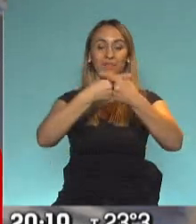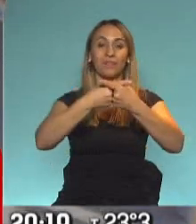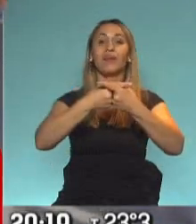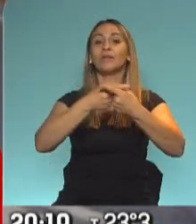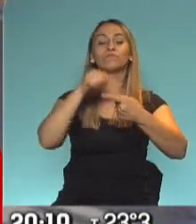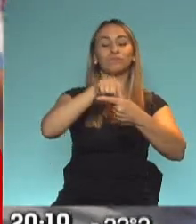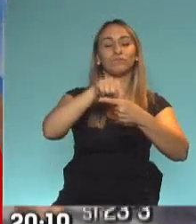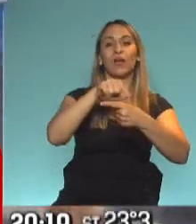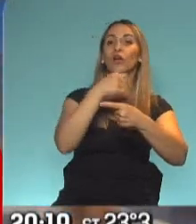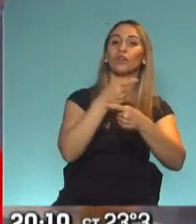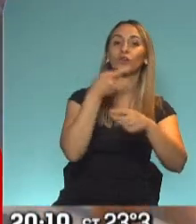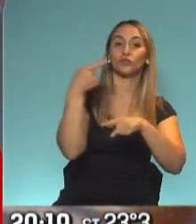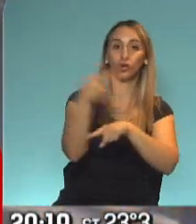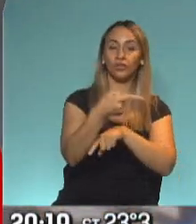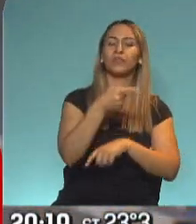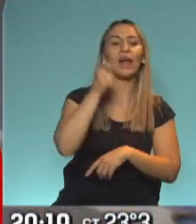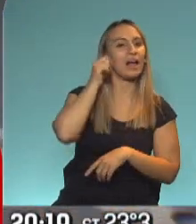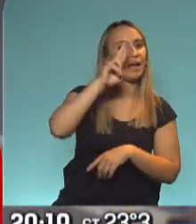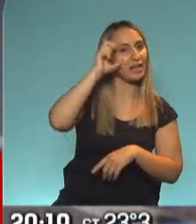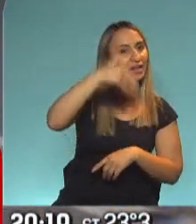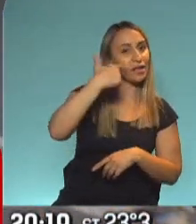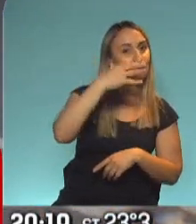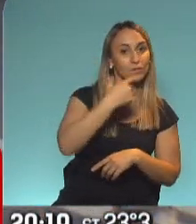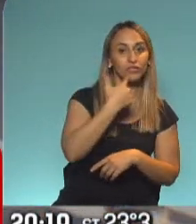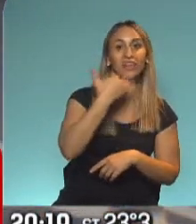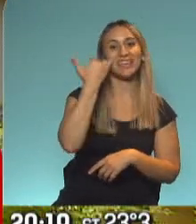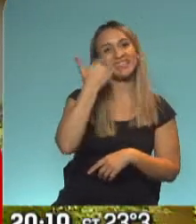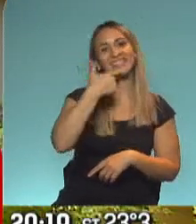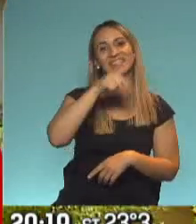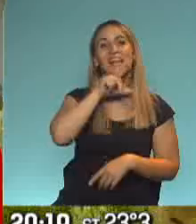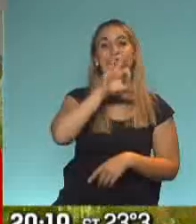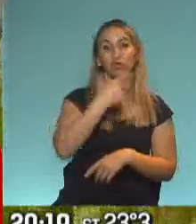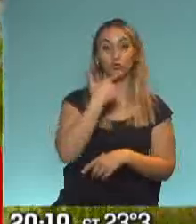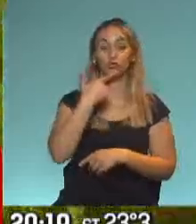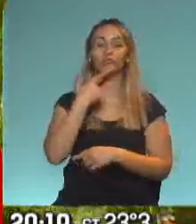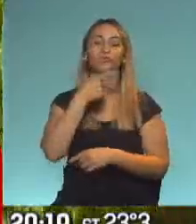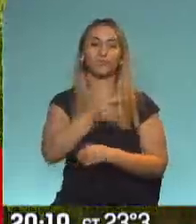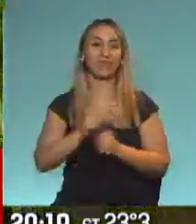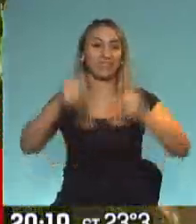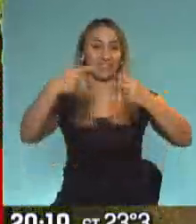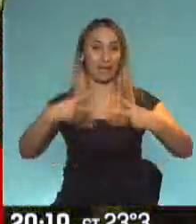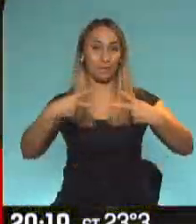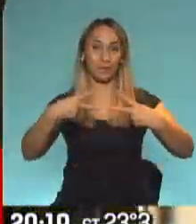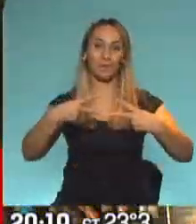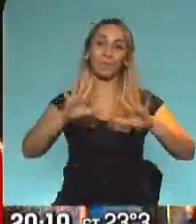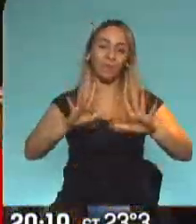las semifinales de este torneo continental. Hay que decir que el partido de revancha,